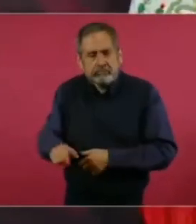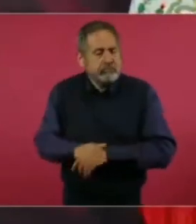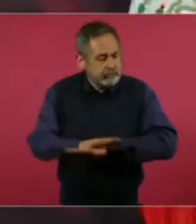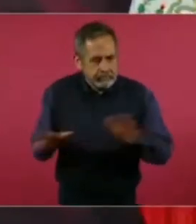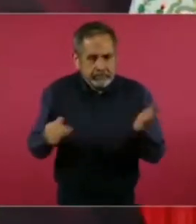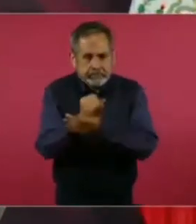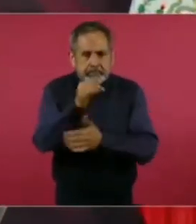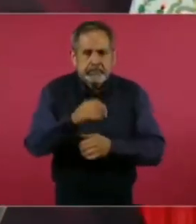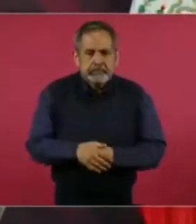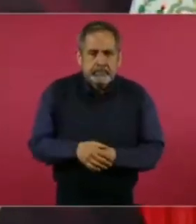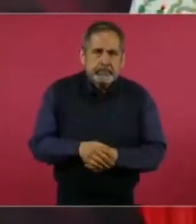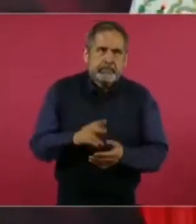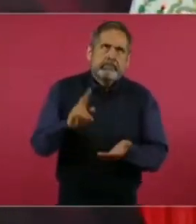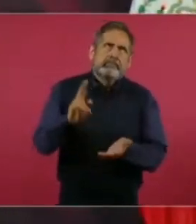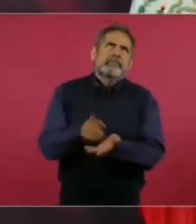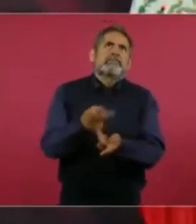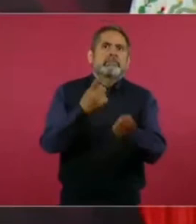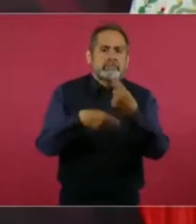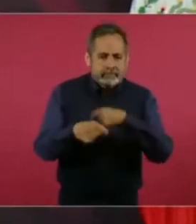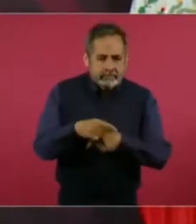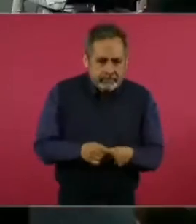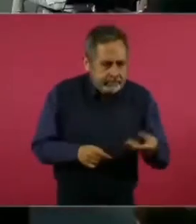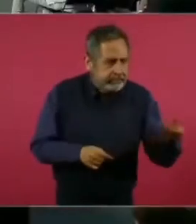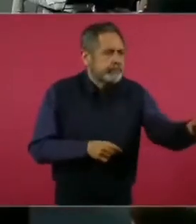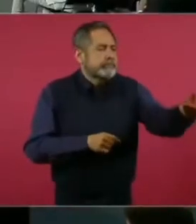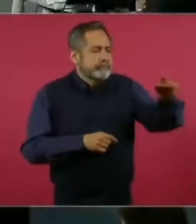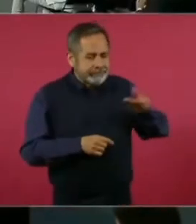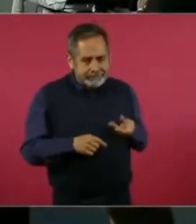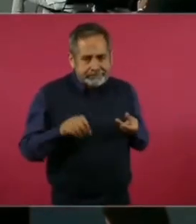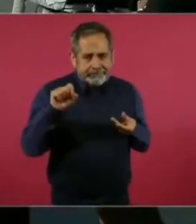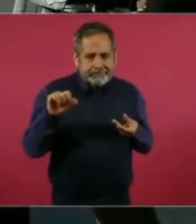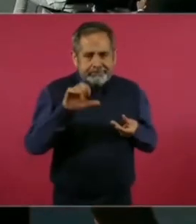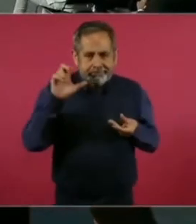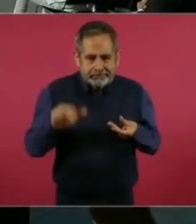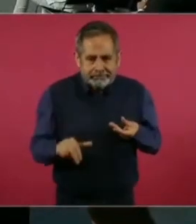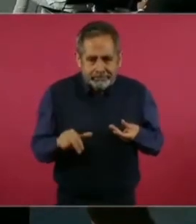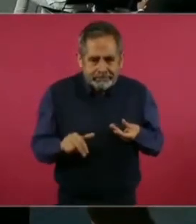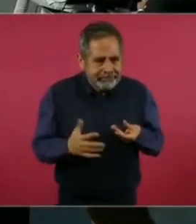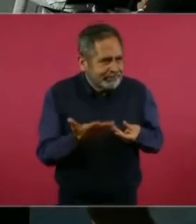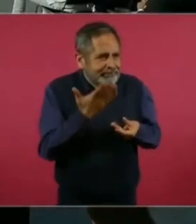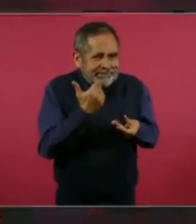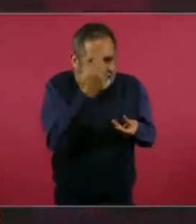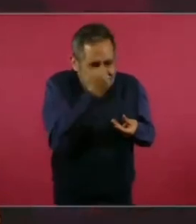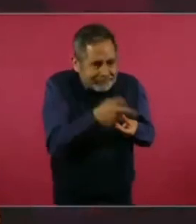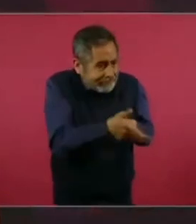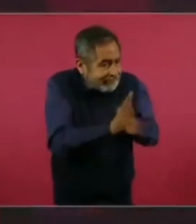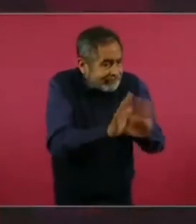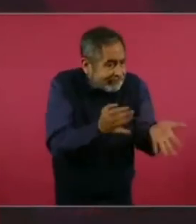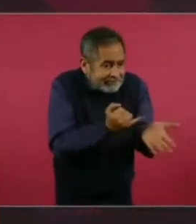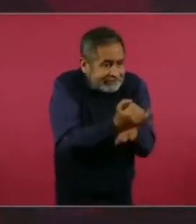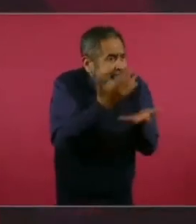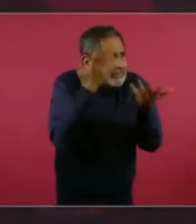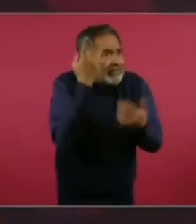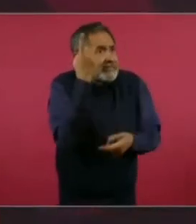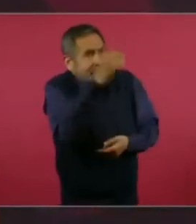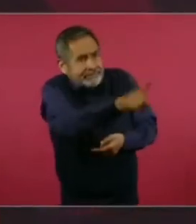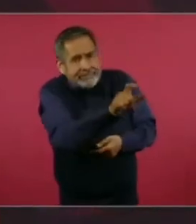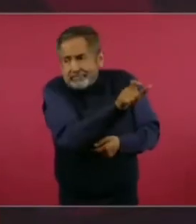y regresa el caso sin fundamento legal